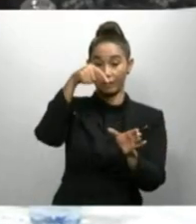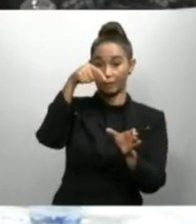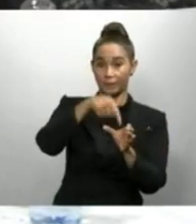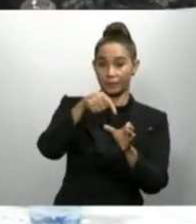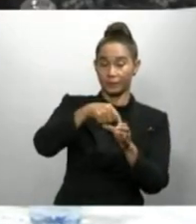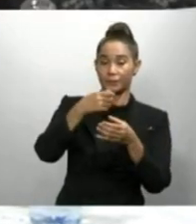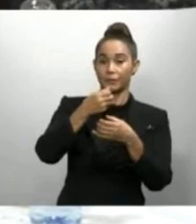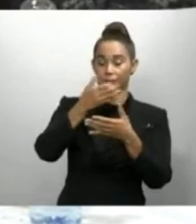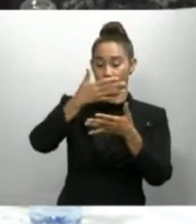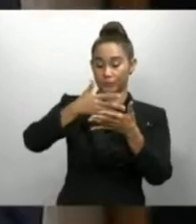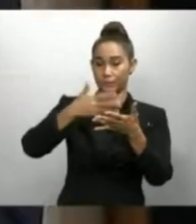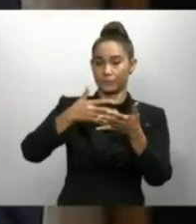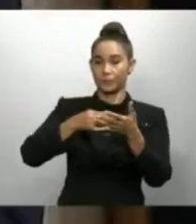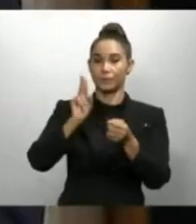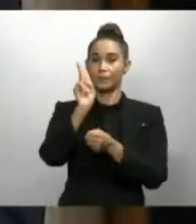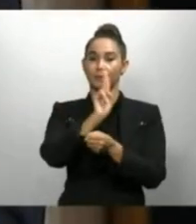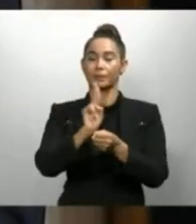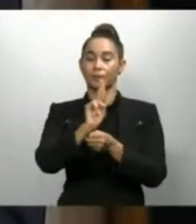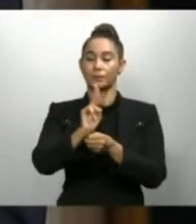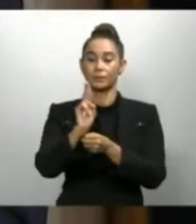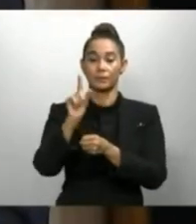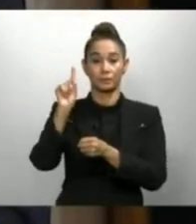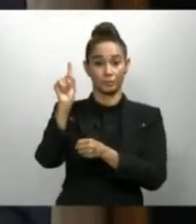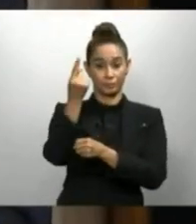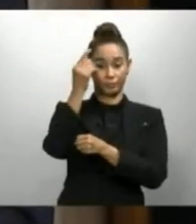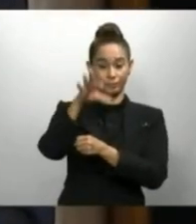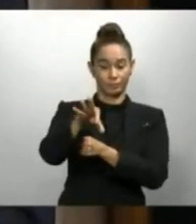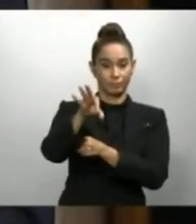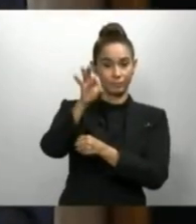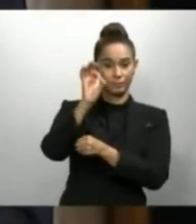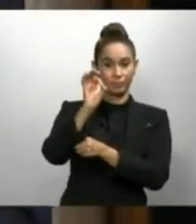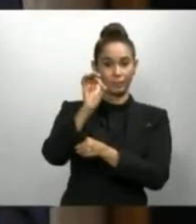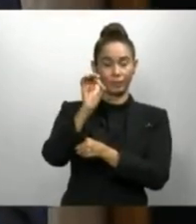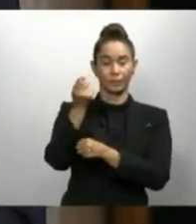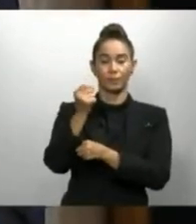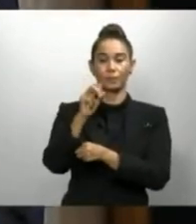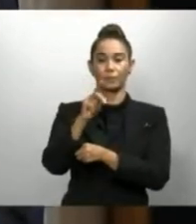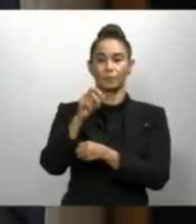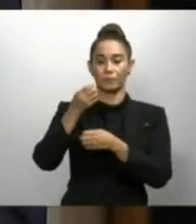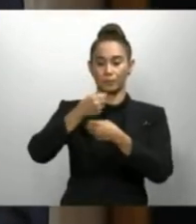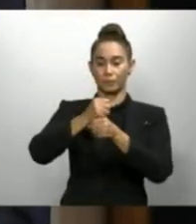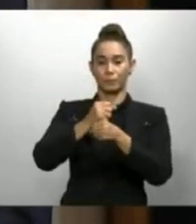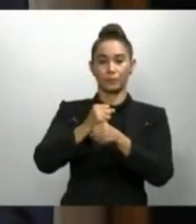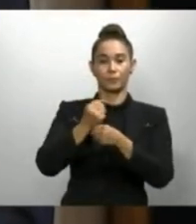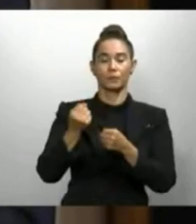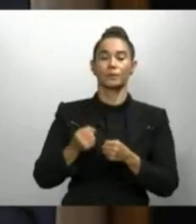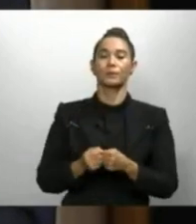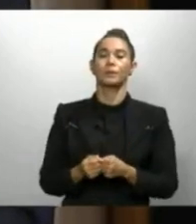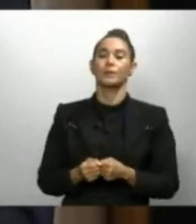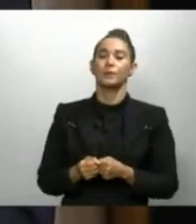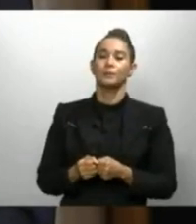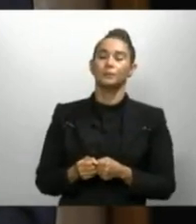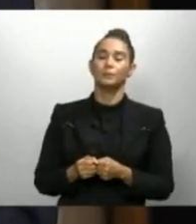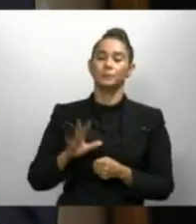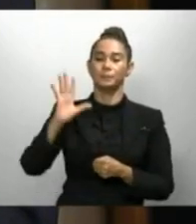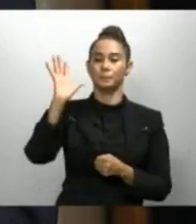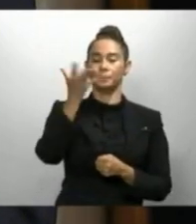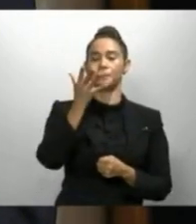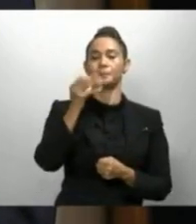precursores se van a utilizar exclusivamente como materias primas o insumos.